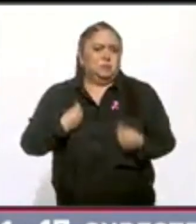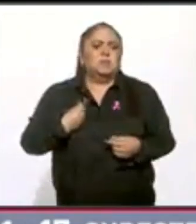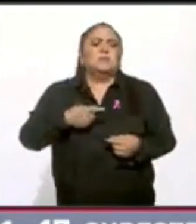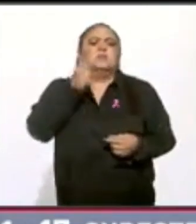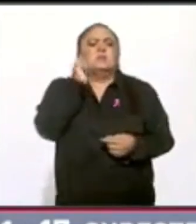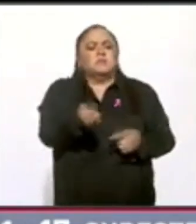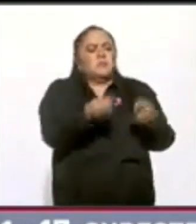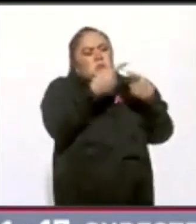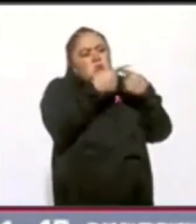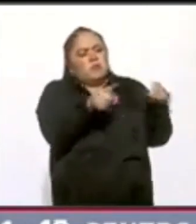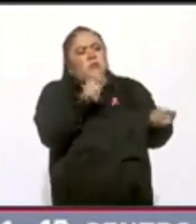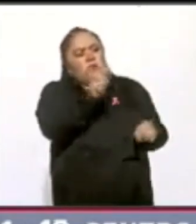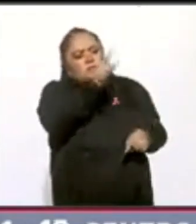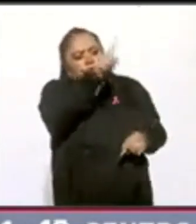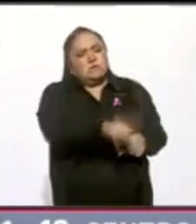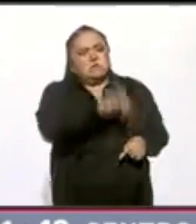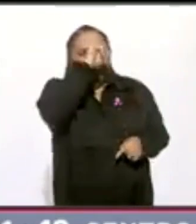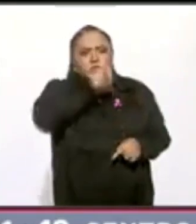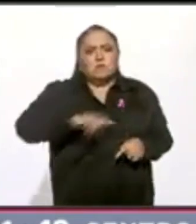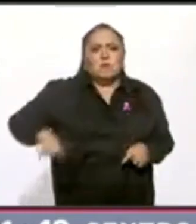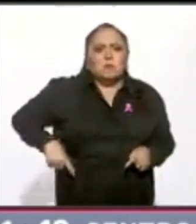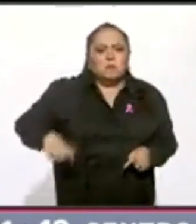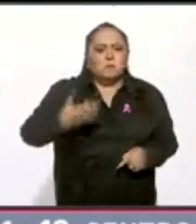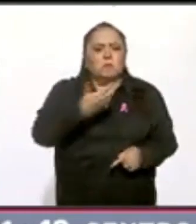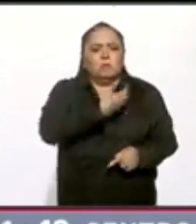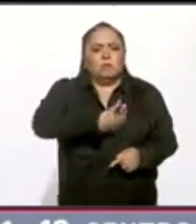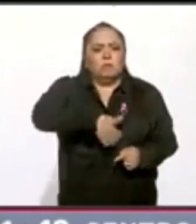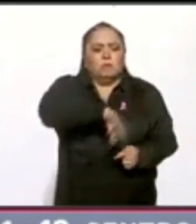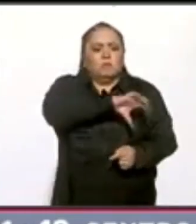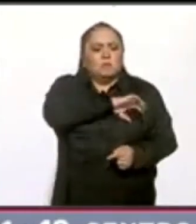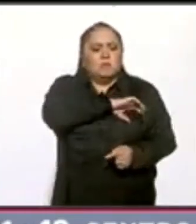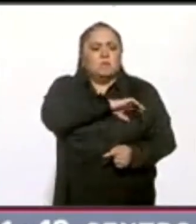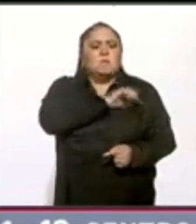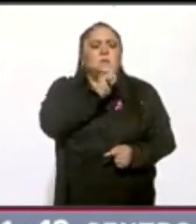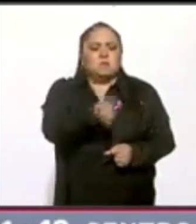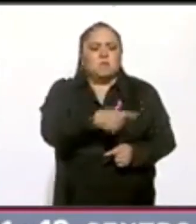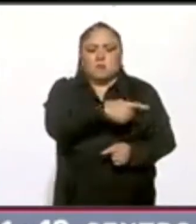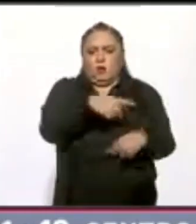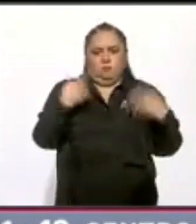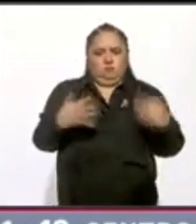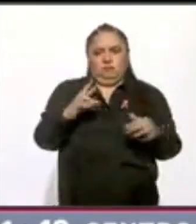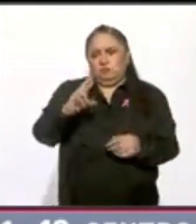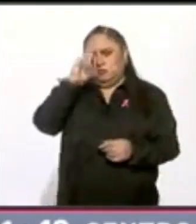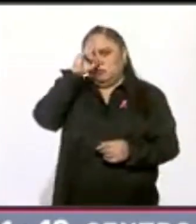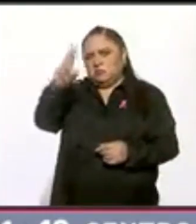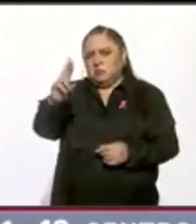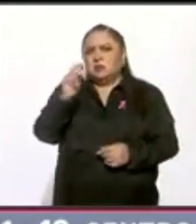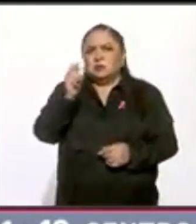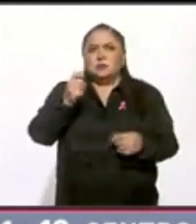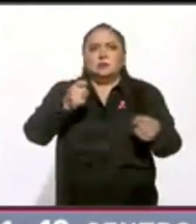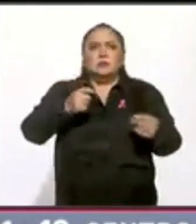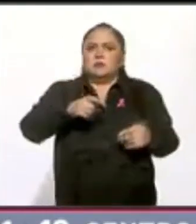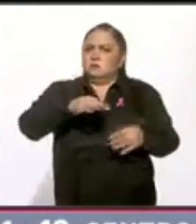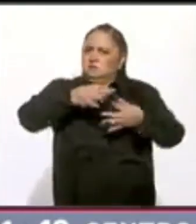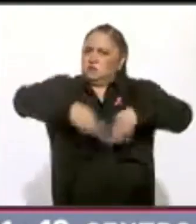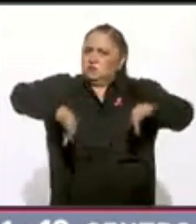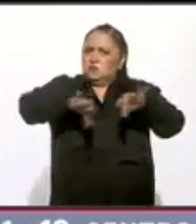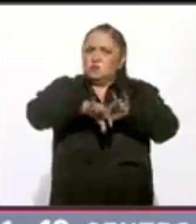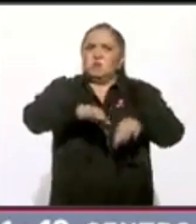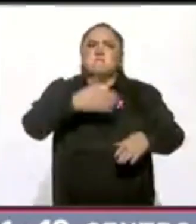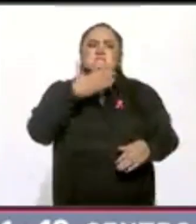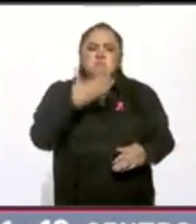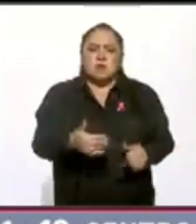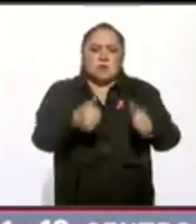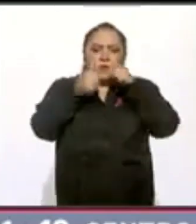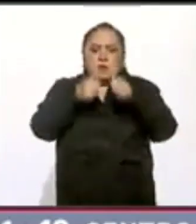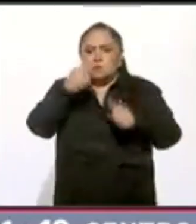es diferente en la jefa de gobierno, Claudia Sheinbaum, precisamente que honra que el servicio público sea eso, un servicio